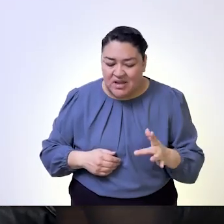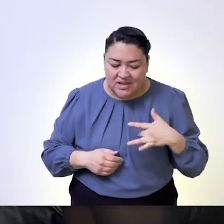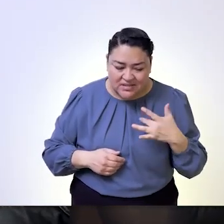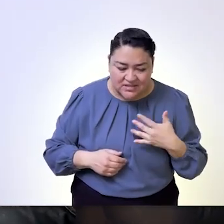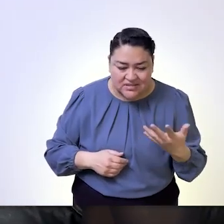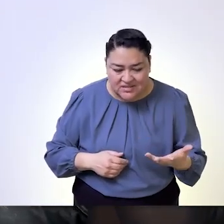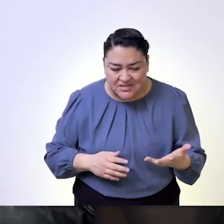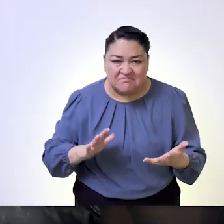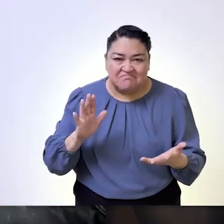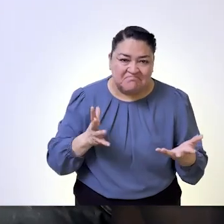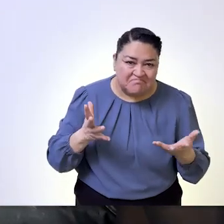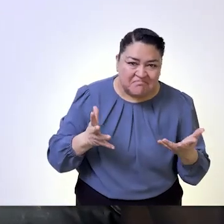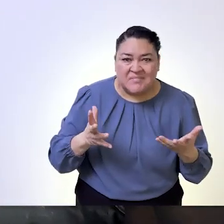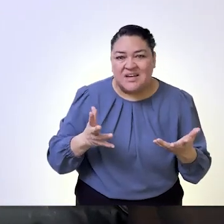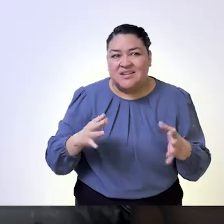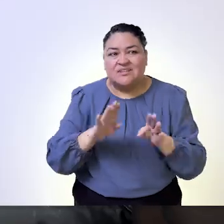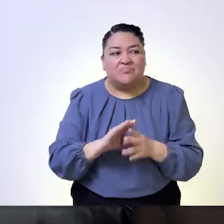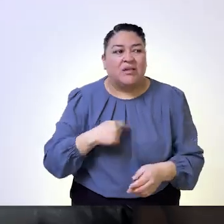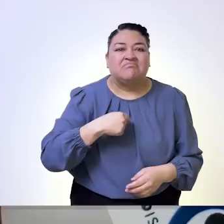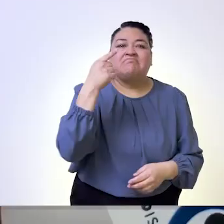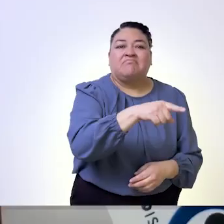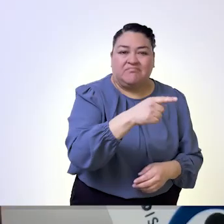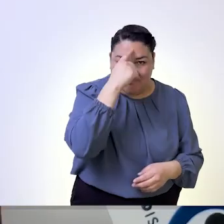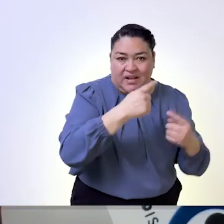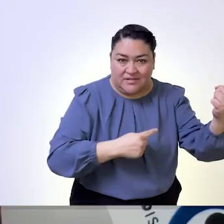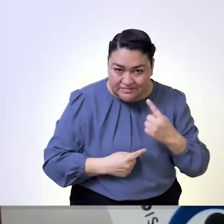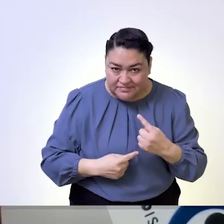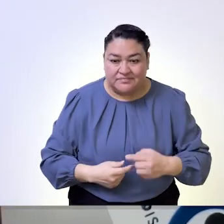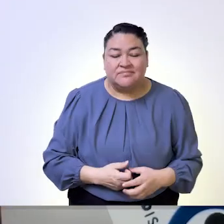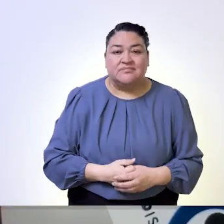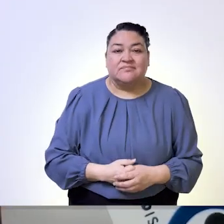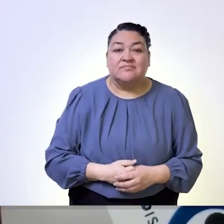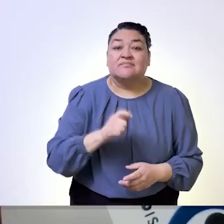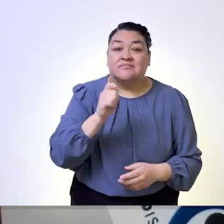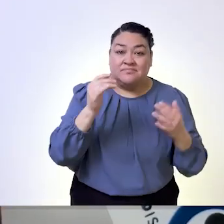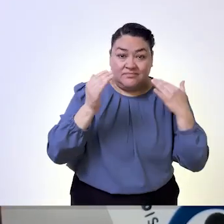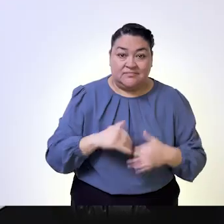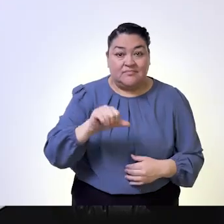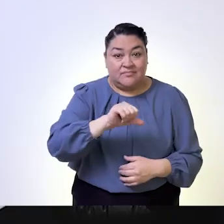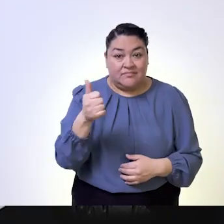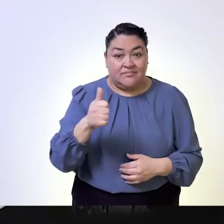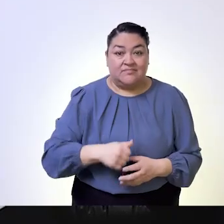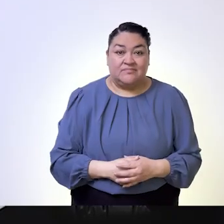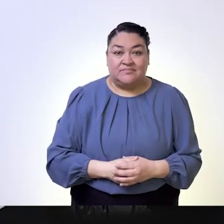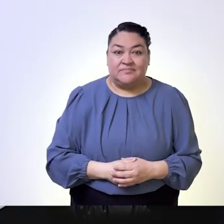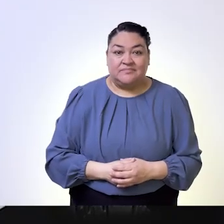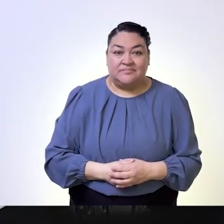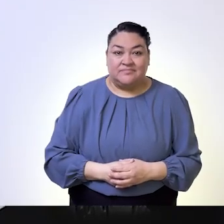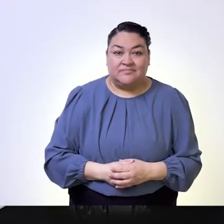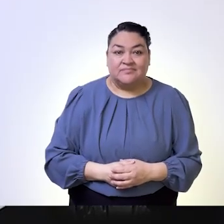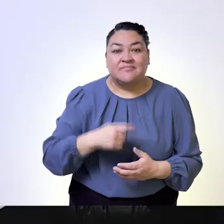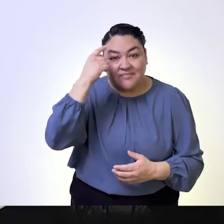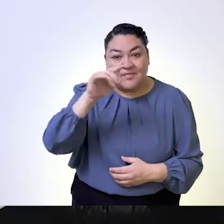bien un método coercitivo para atraerlos al proceso, ¿no? Entonces, el otro 40% pues es